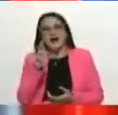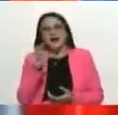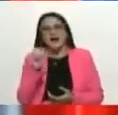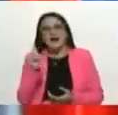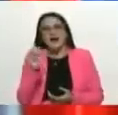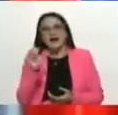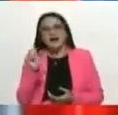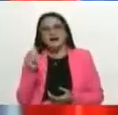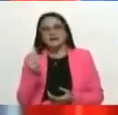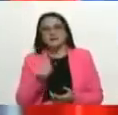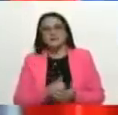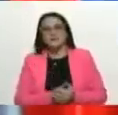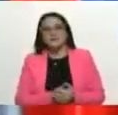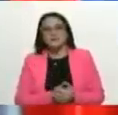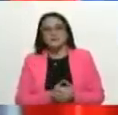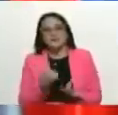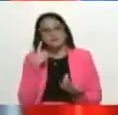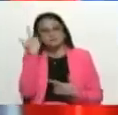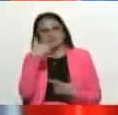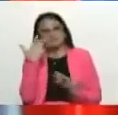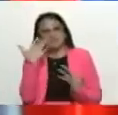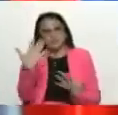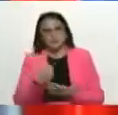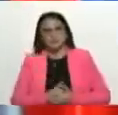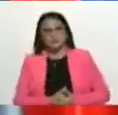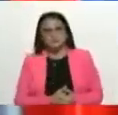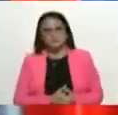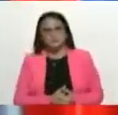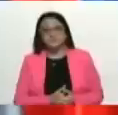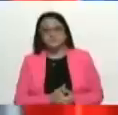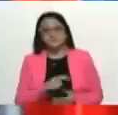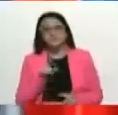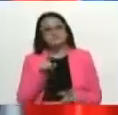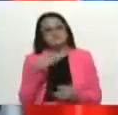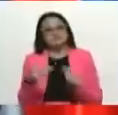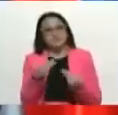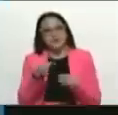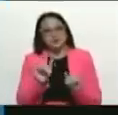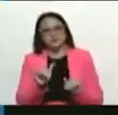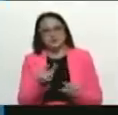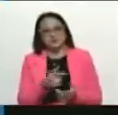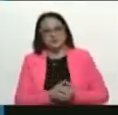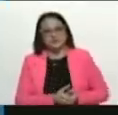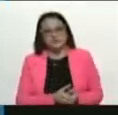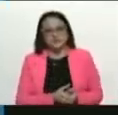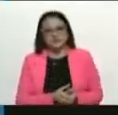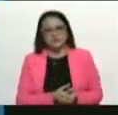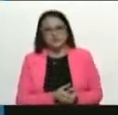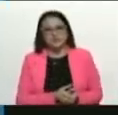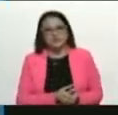ver su rostro criminal. Es el autor intelectual del hecho.